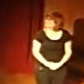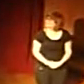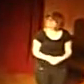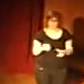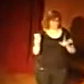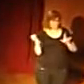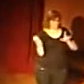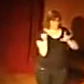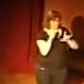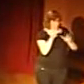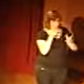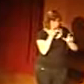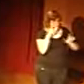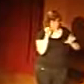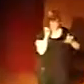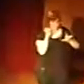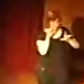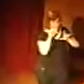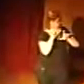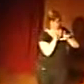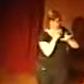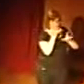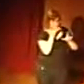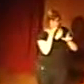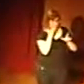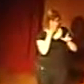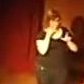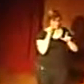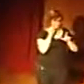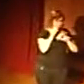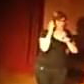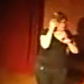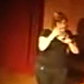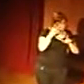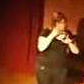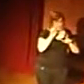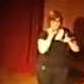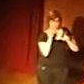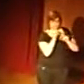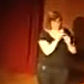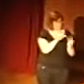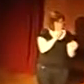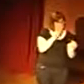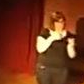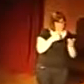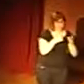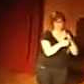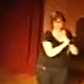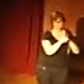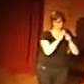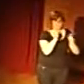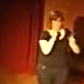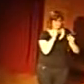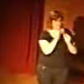luz entrando por las vidrieras no esos juegos de luces y Sombras las luces recortadas aquí la perspectiva hacia el fondo Los rayos de luz tamizada